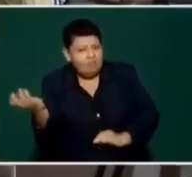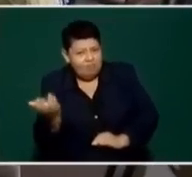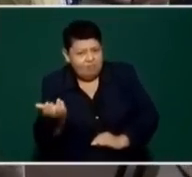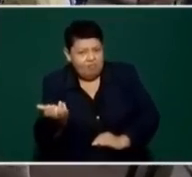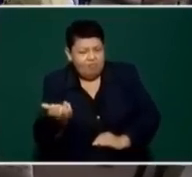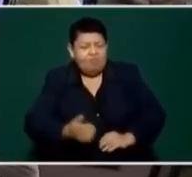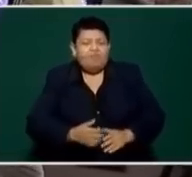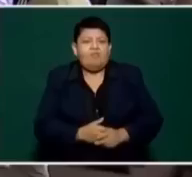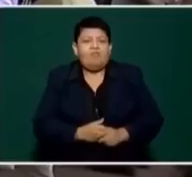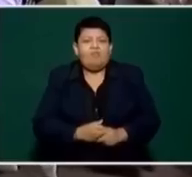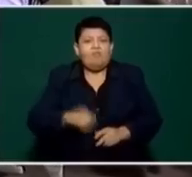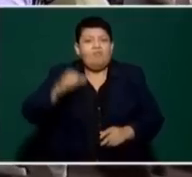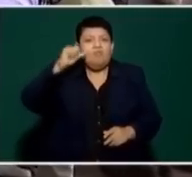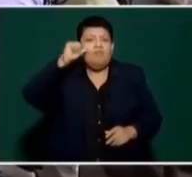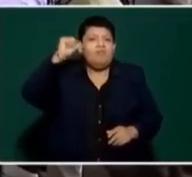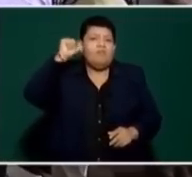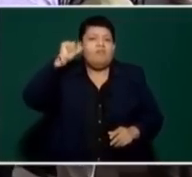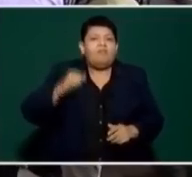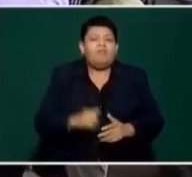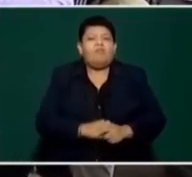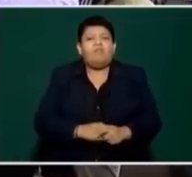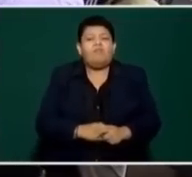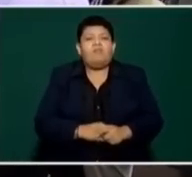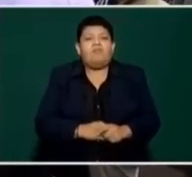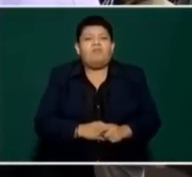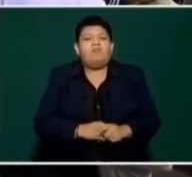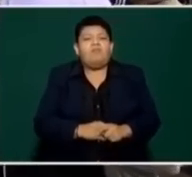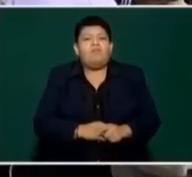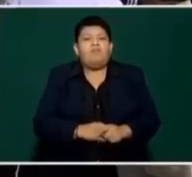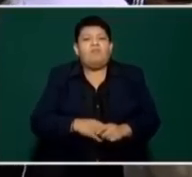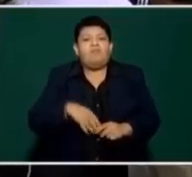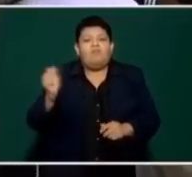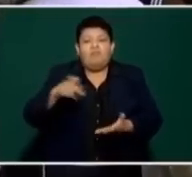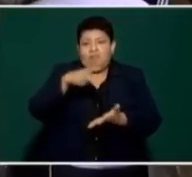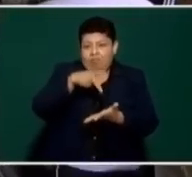haciendo. Ayer, en efecto, en solidaridad,